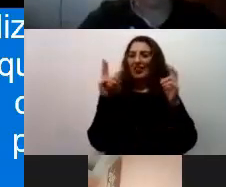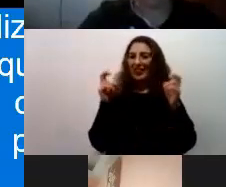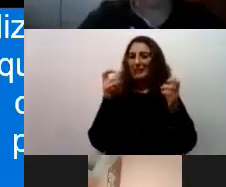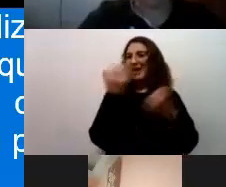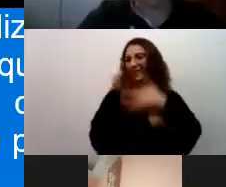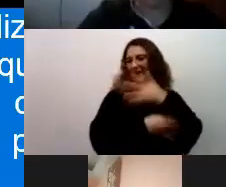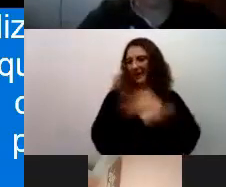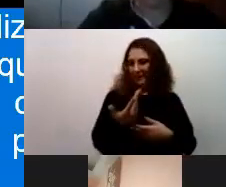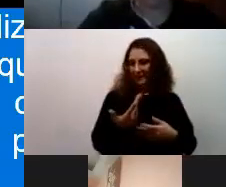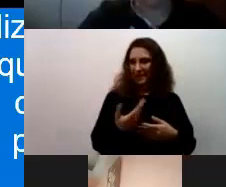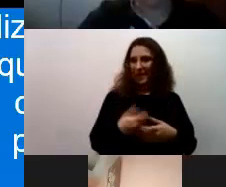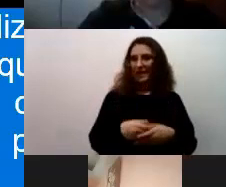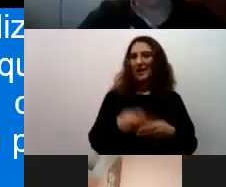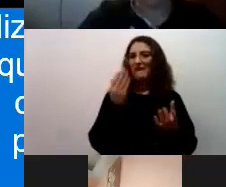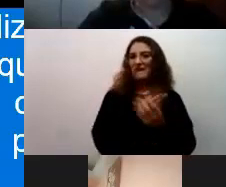323-3229,